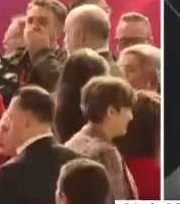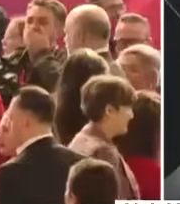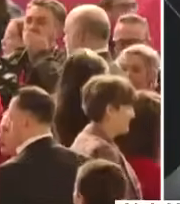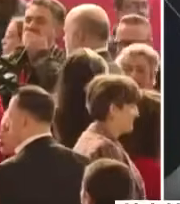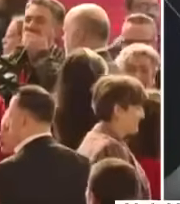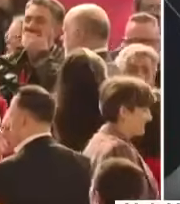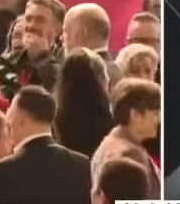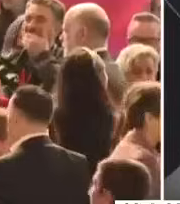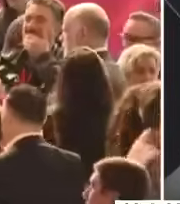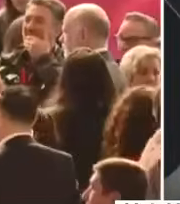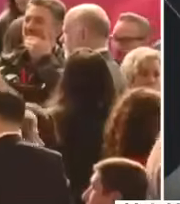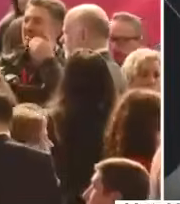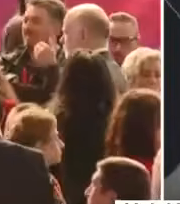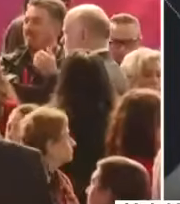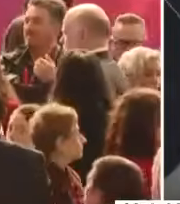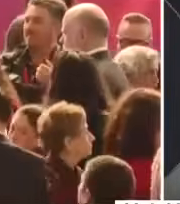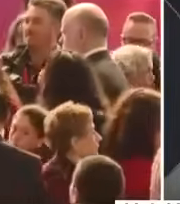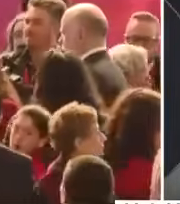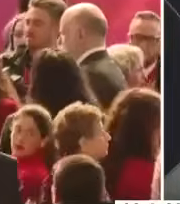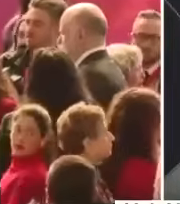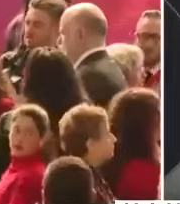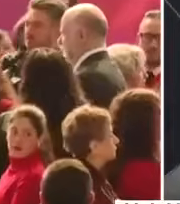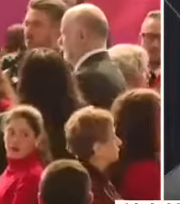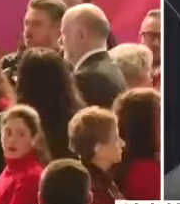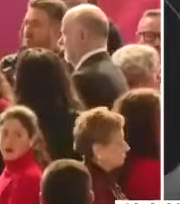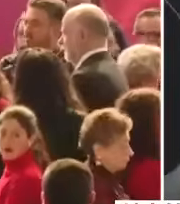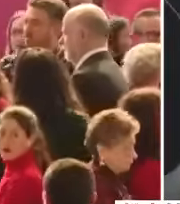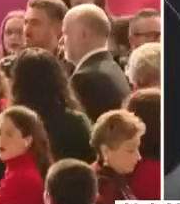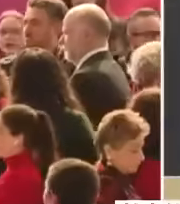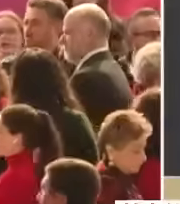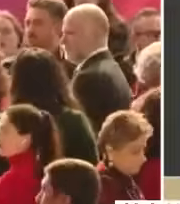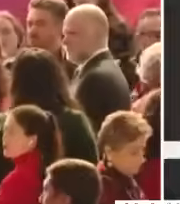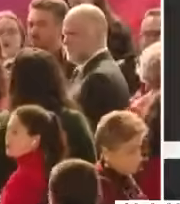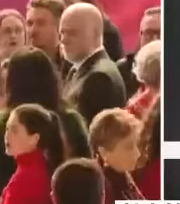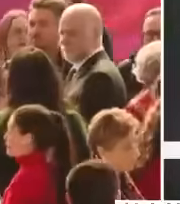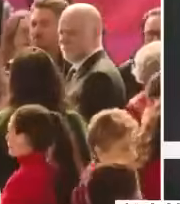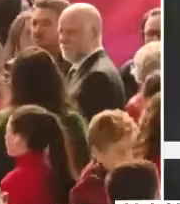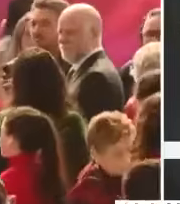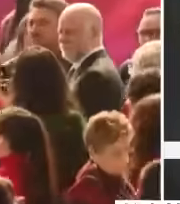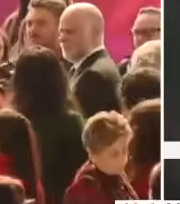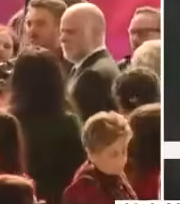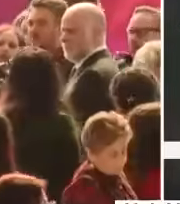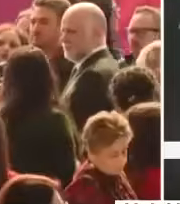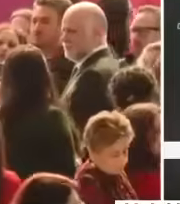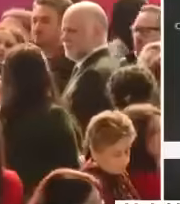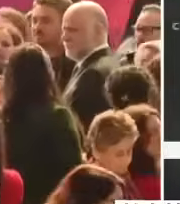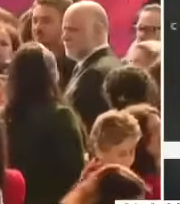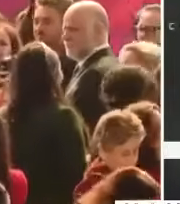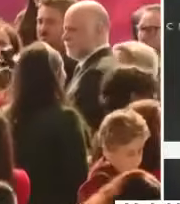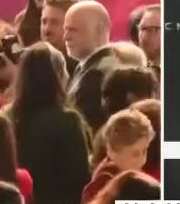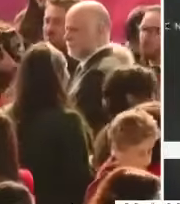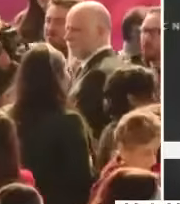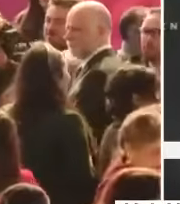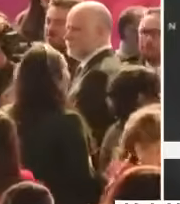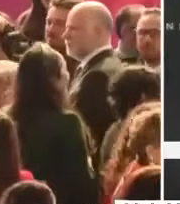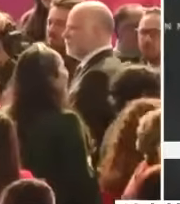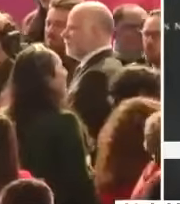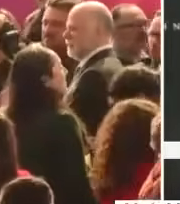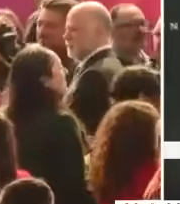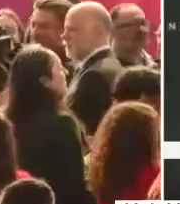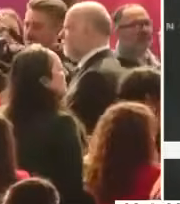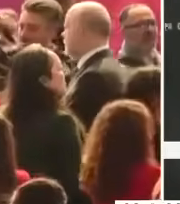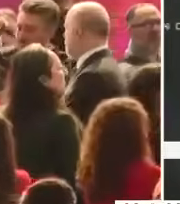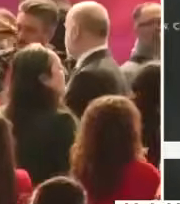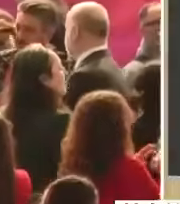fueron los más fotografiados. Inauguradas entonces las fondas del Parque O'Higgins y a lo largo de todo el país las fiestas patrias con